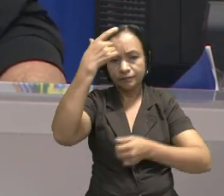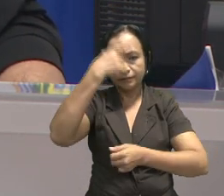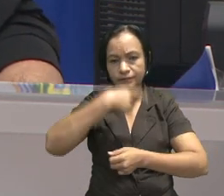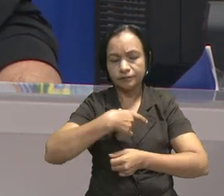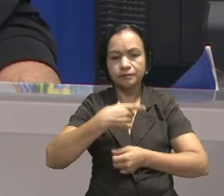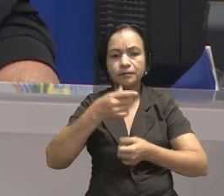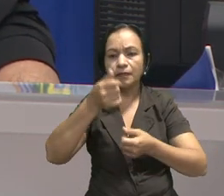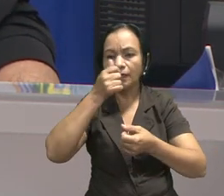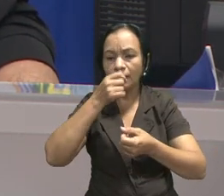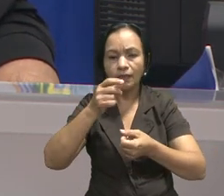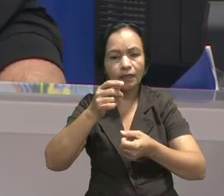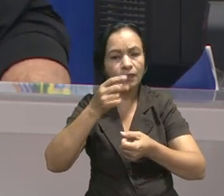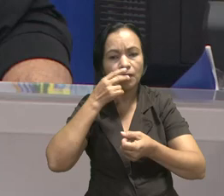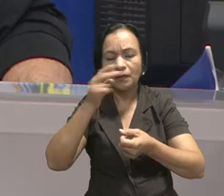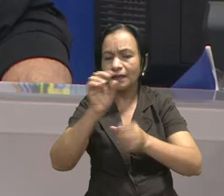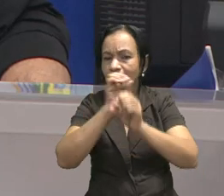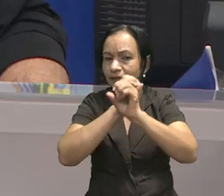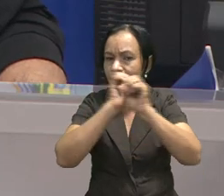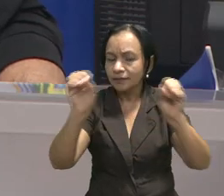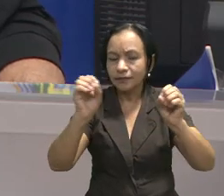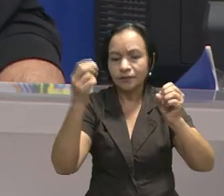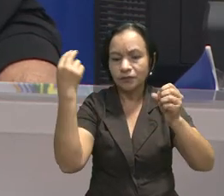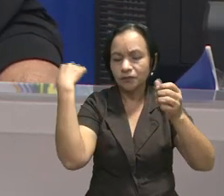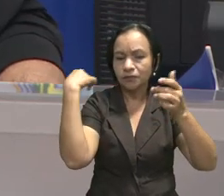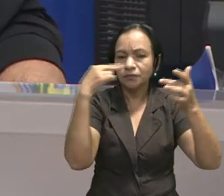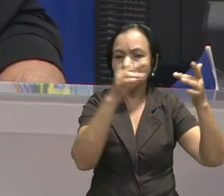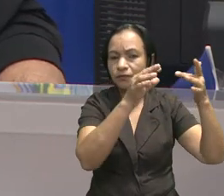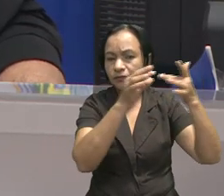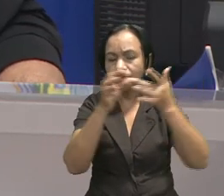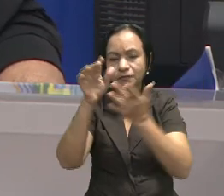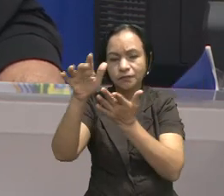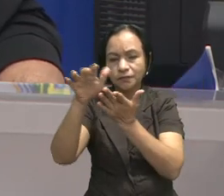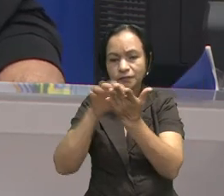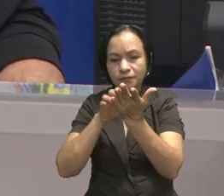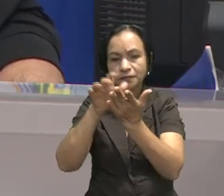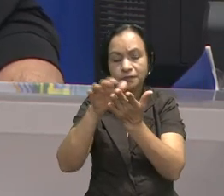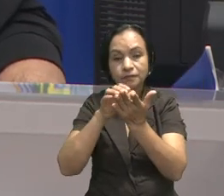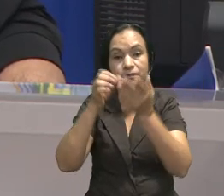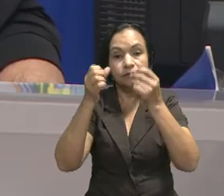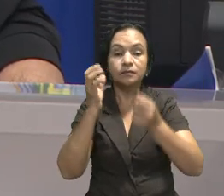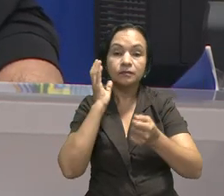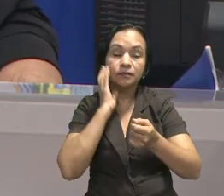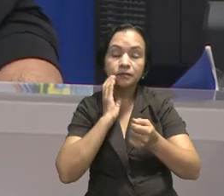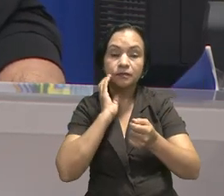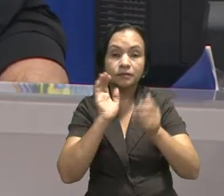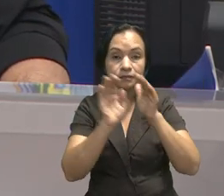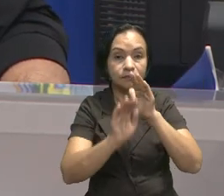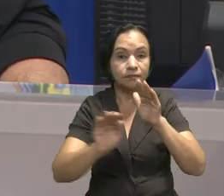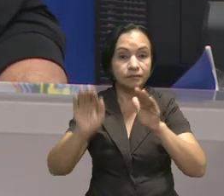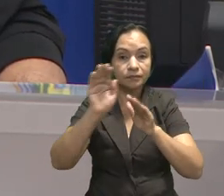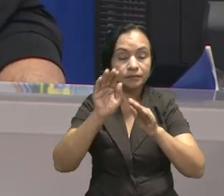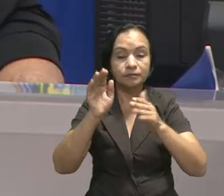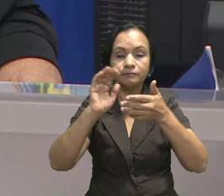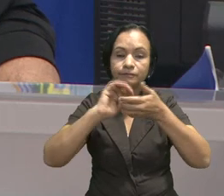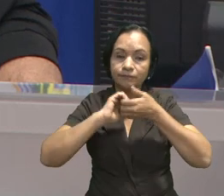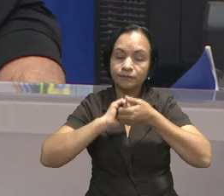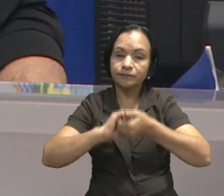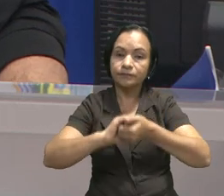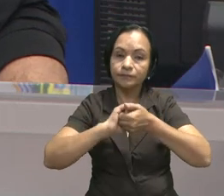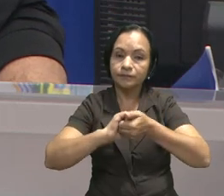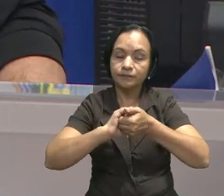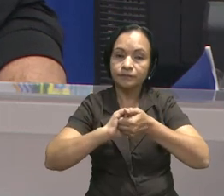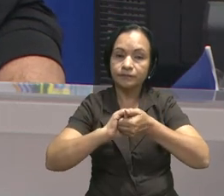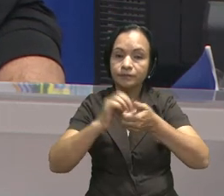sin vicio, un gran profesional de la contabilidad y más que nada un gran amigo